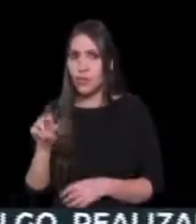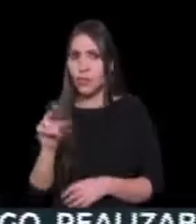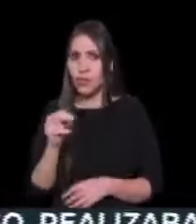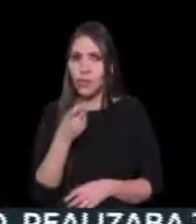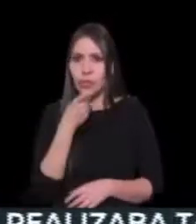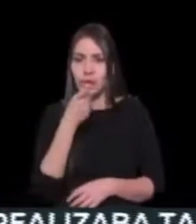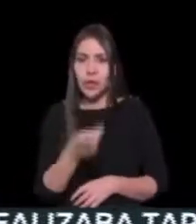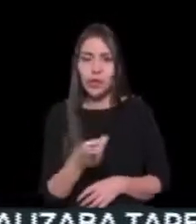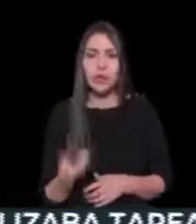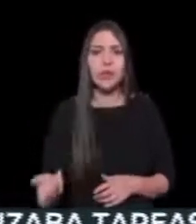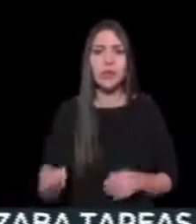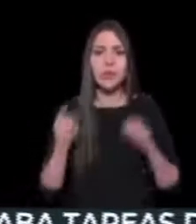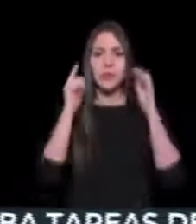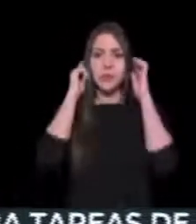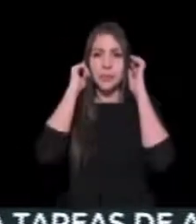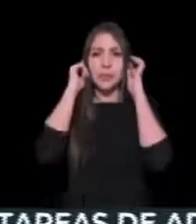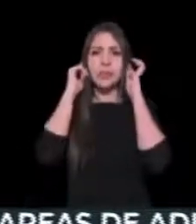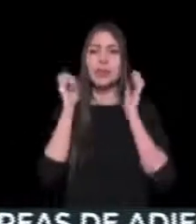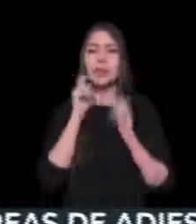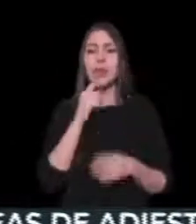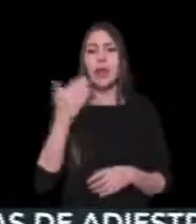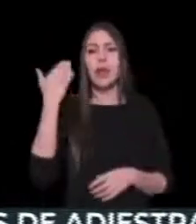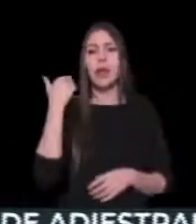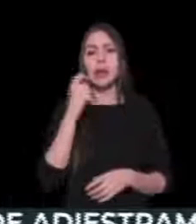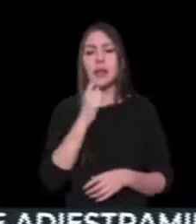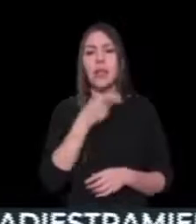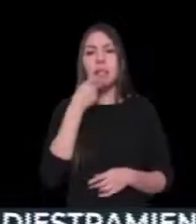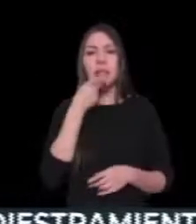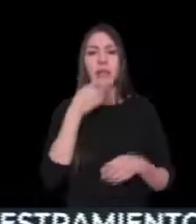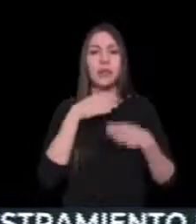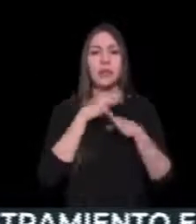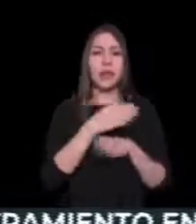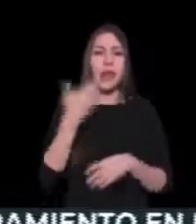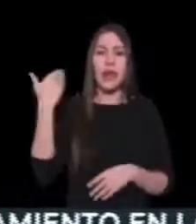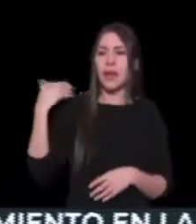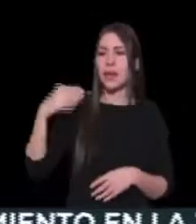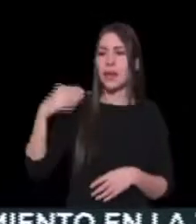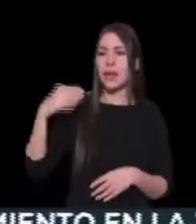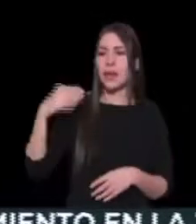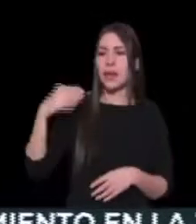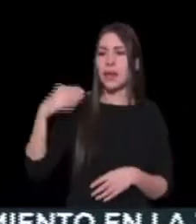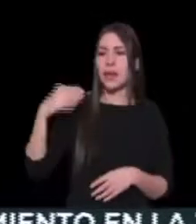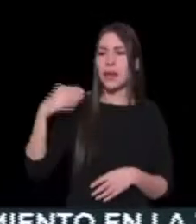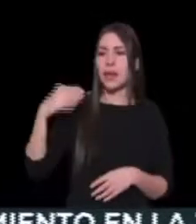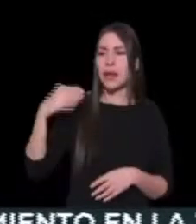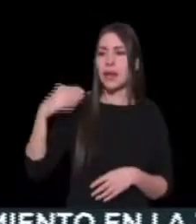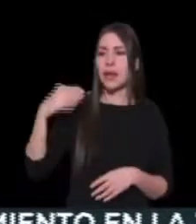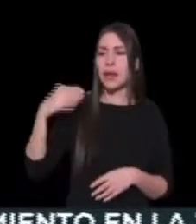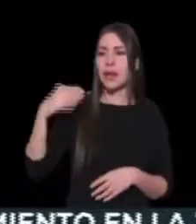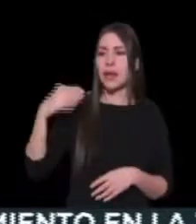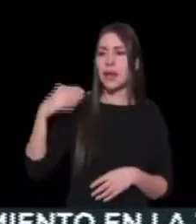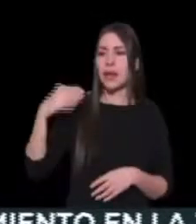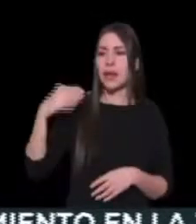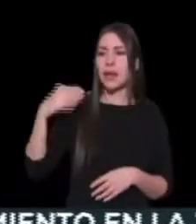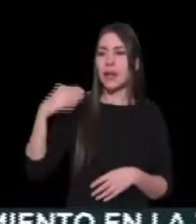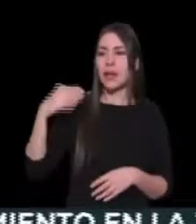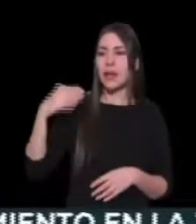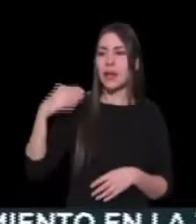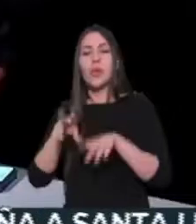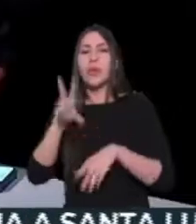o desde un movimiento orgánico frente a lo que ya decía Alberto, de otro movimiento inorgánico, más